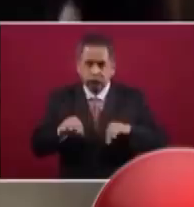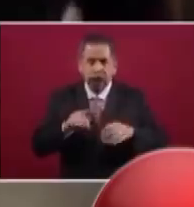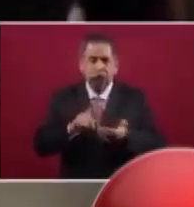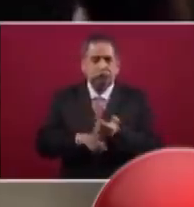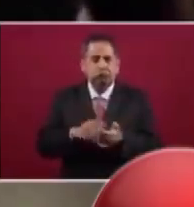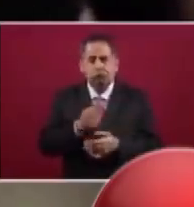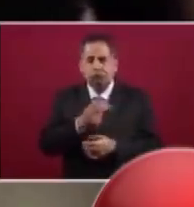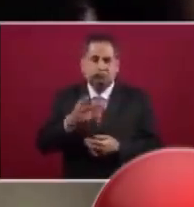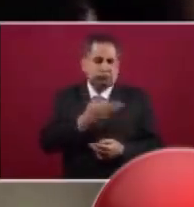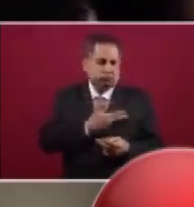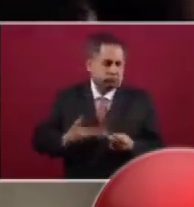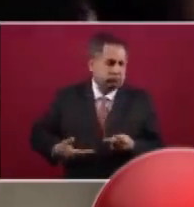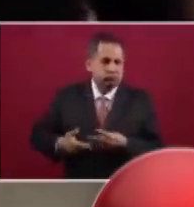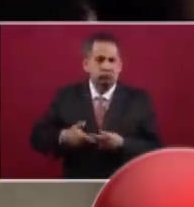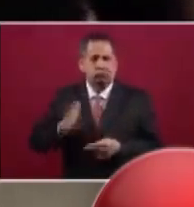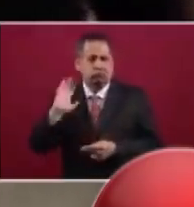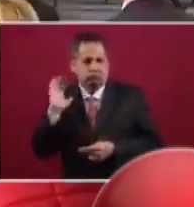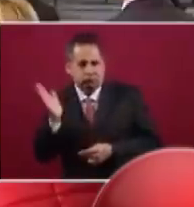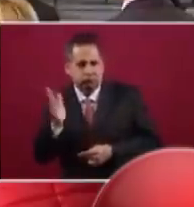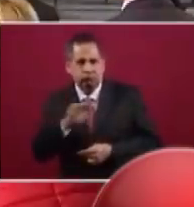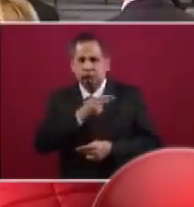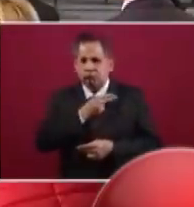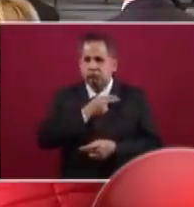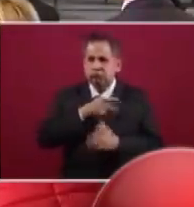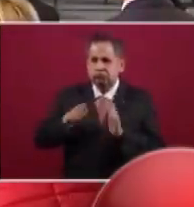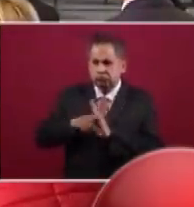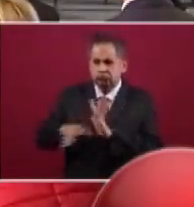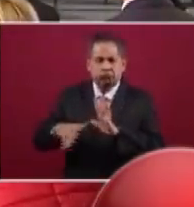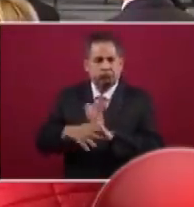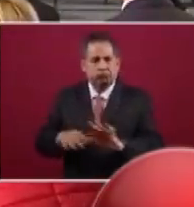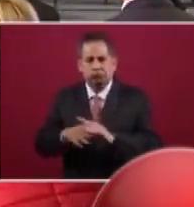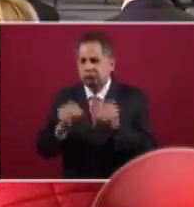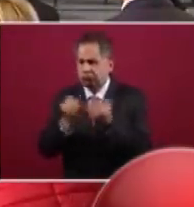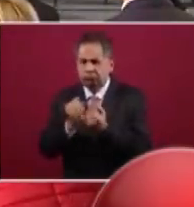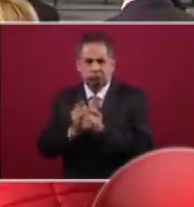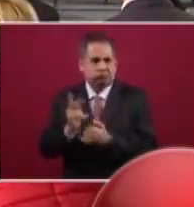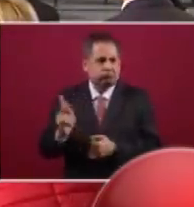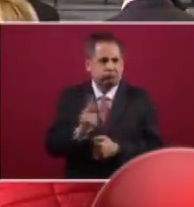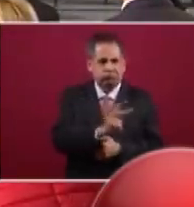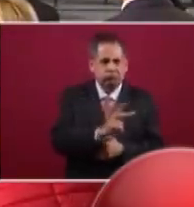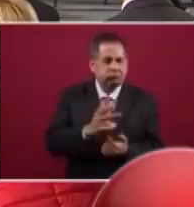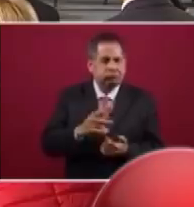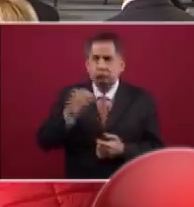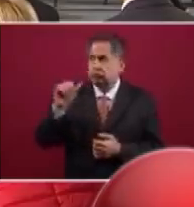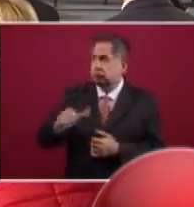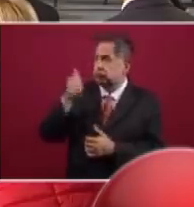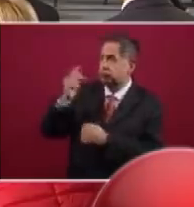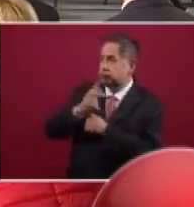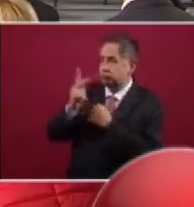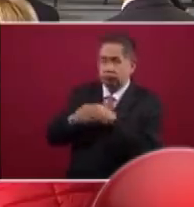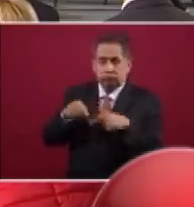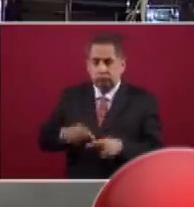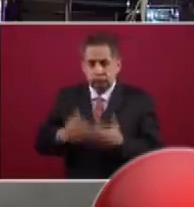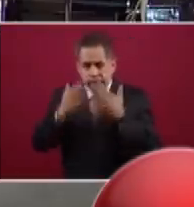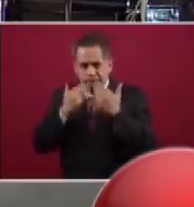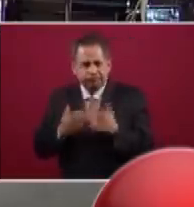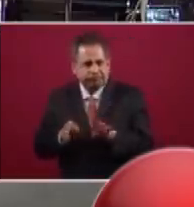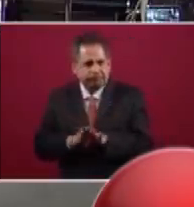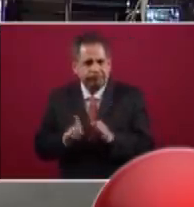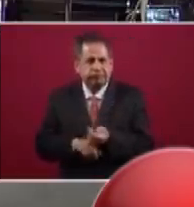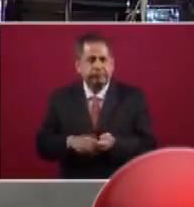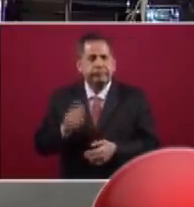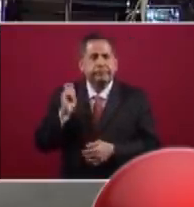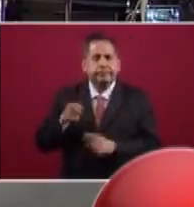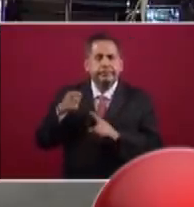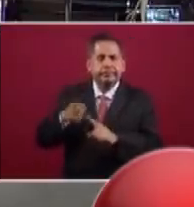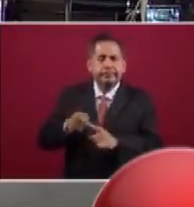de un presidente, de un mesero, de un periodista, exactamente igual, que existe en otros países y no existe en México. Y me refiero